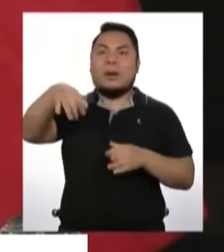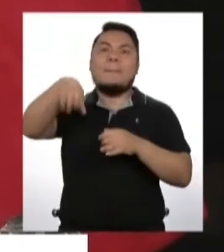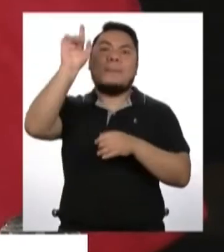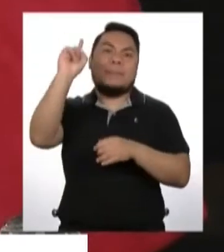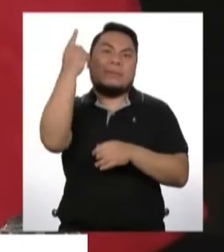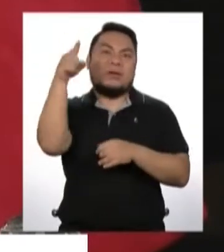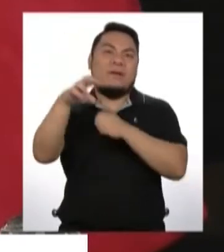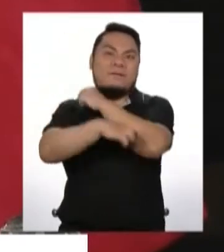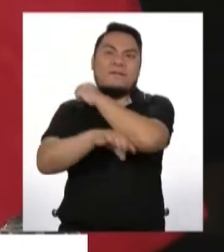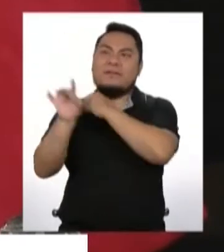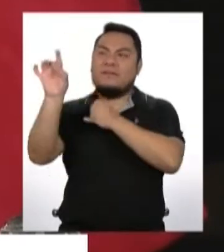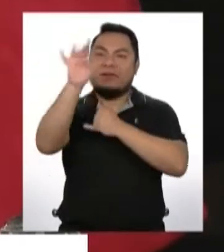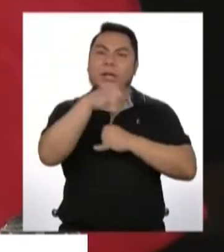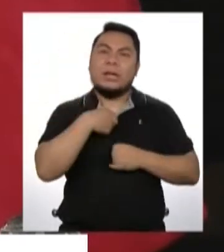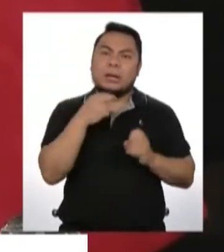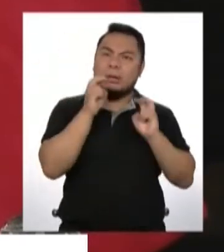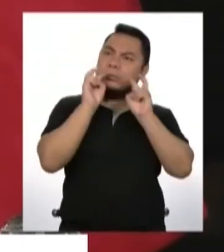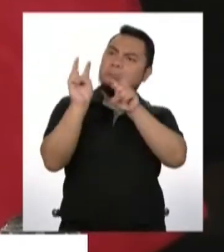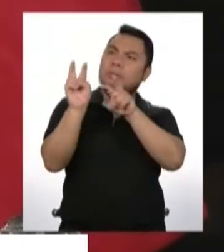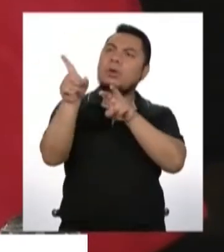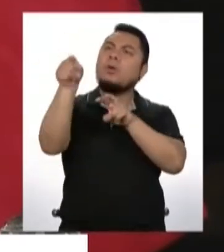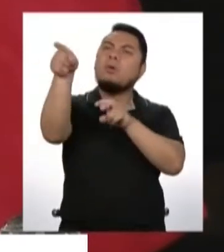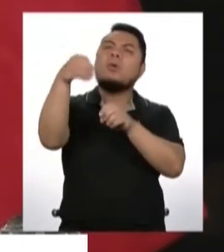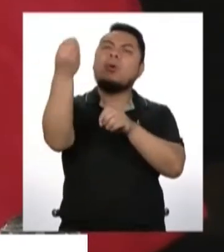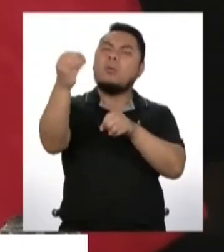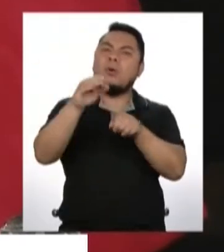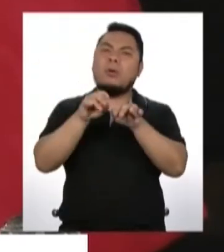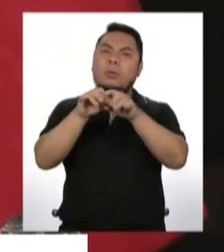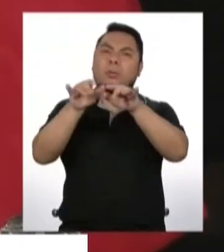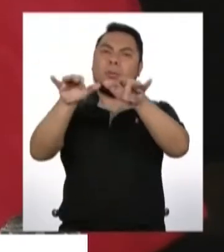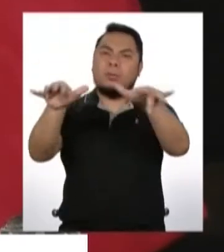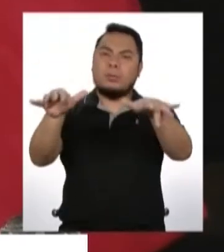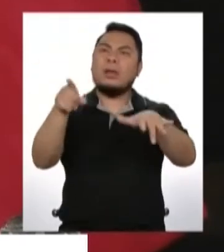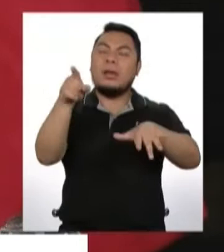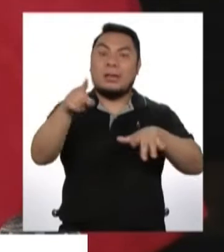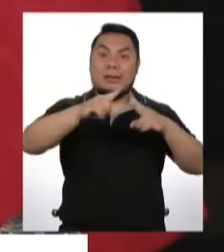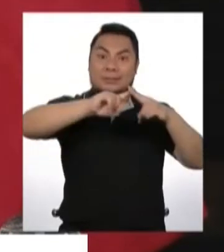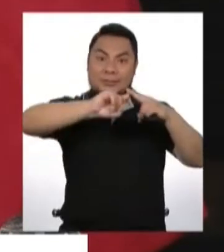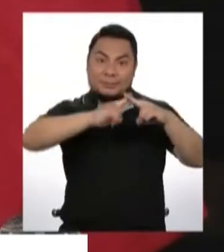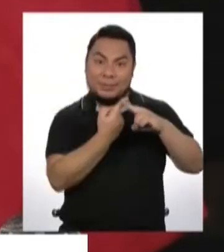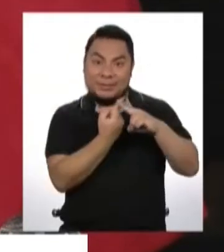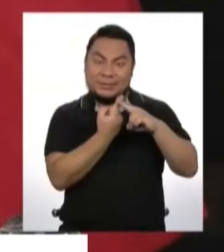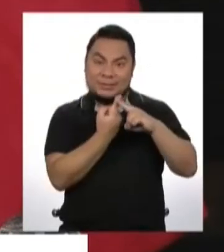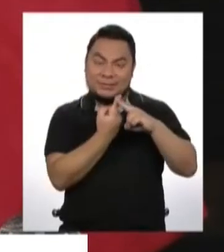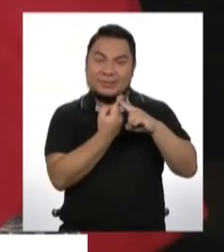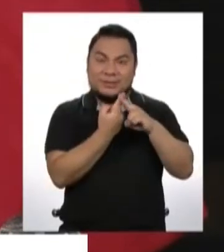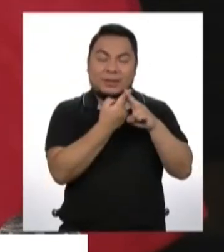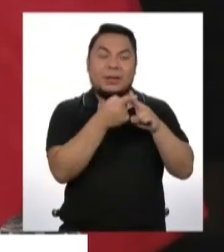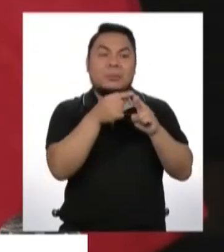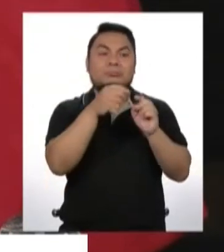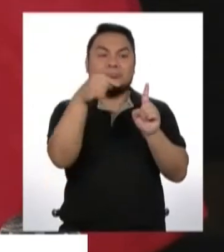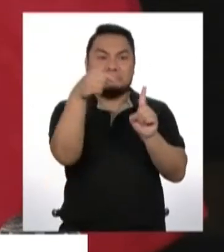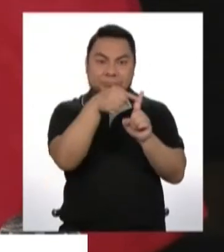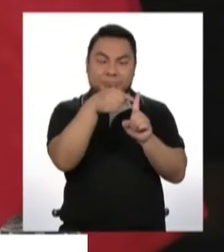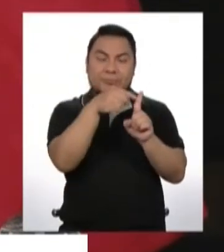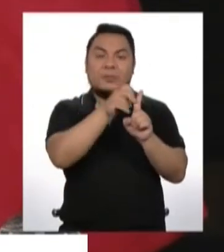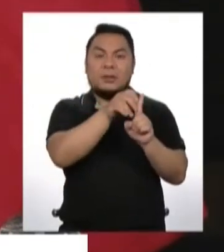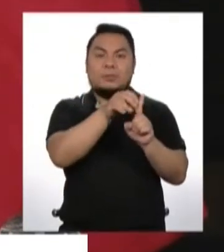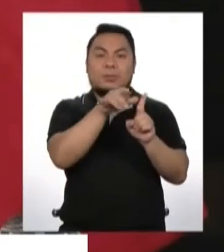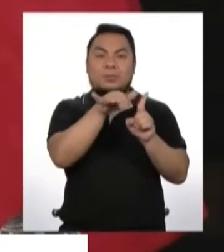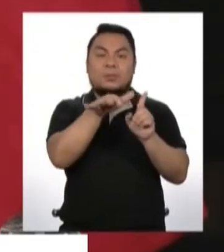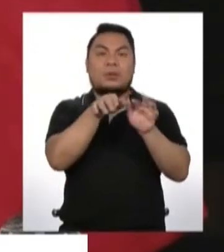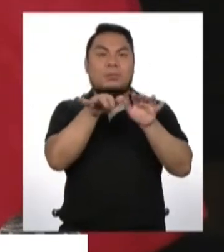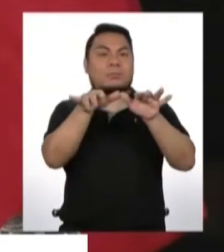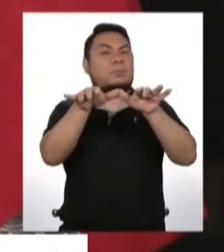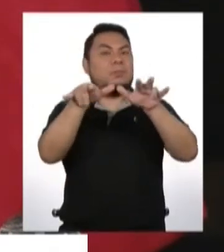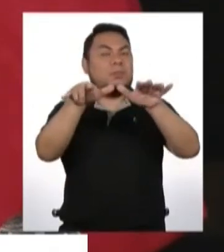el proceso, que tiene una etapa inicial que comienza a expandirse la enfermedad,